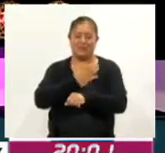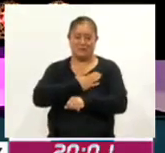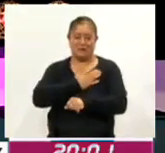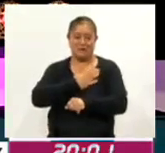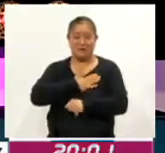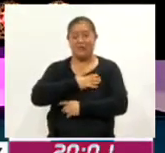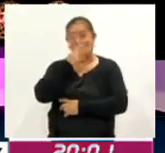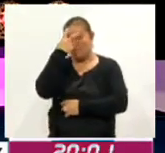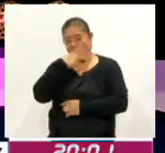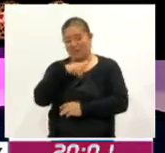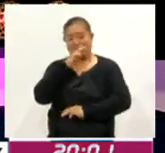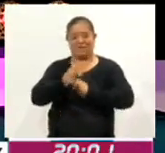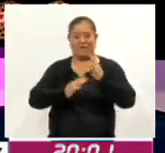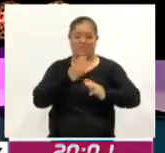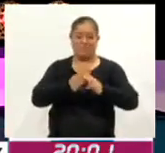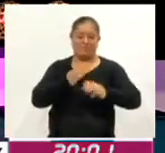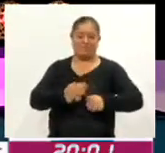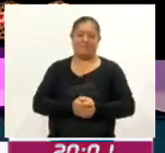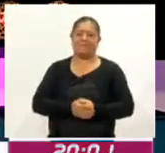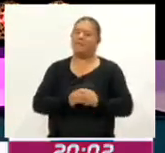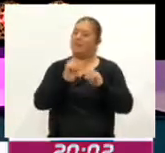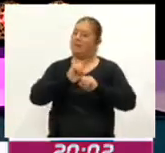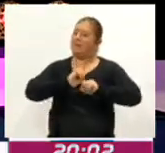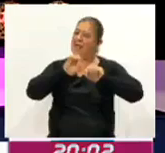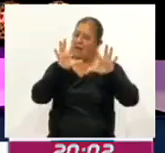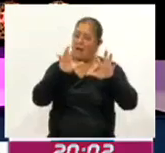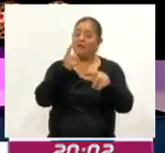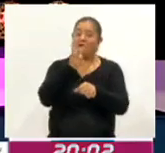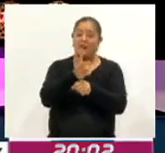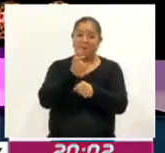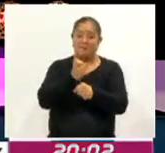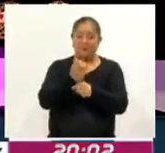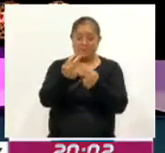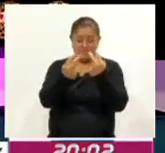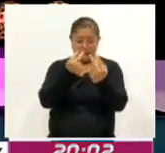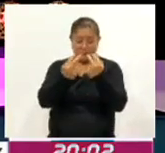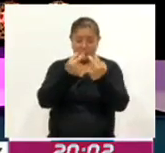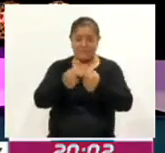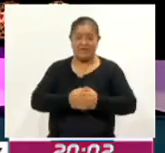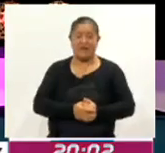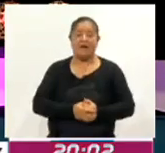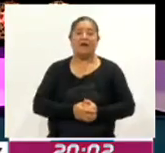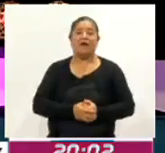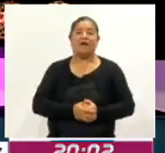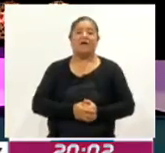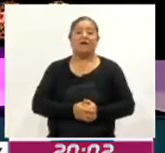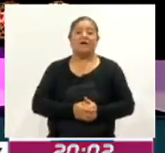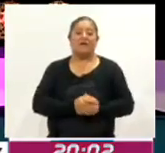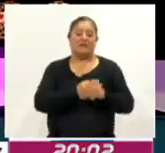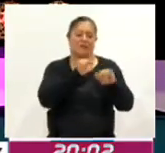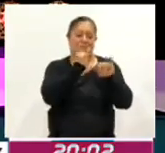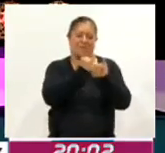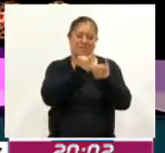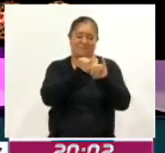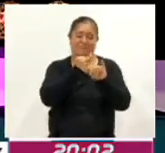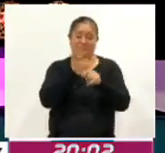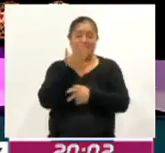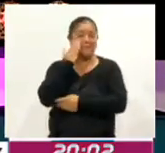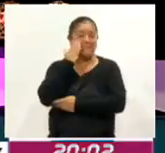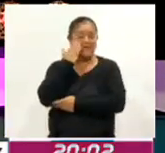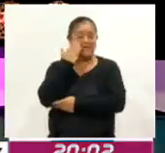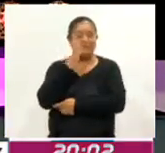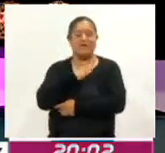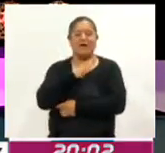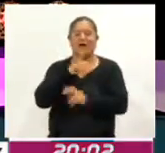México y el mundo. Por supuesto, le invitamos a que nos siga en nuestras redes sociales. Recuerde que estamos en Facebook como